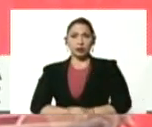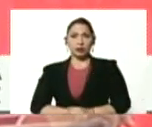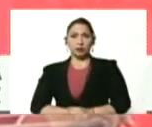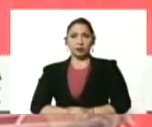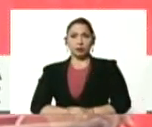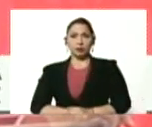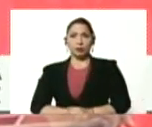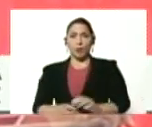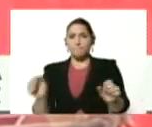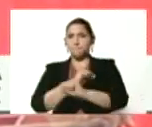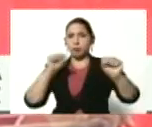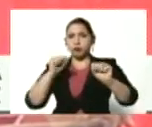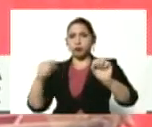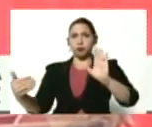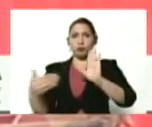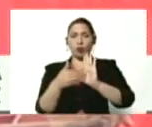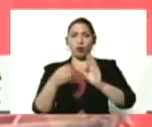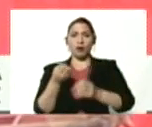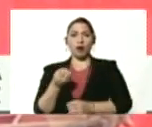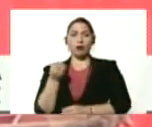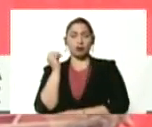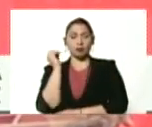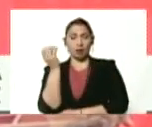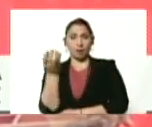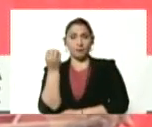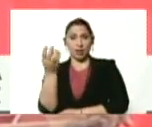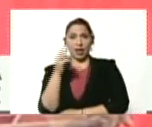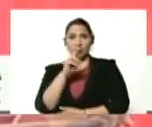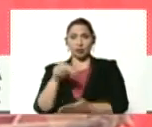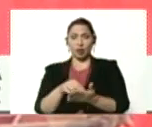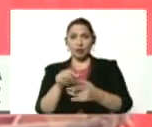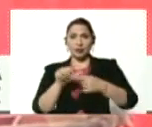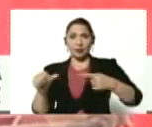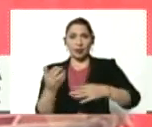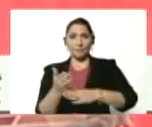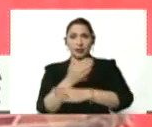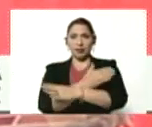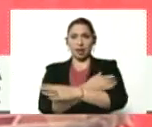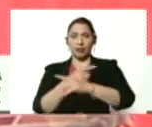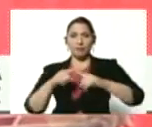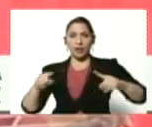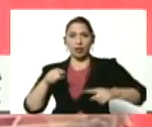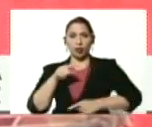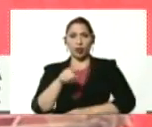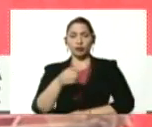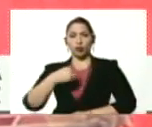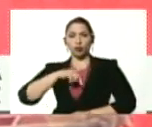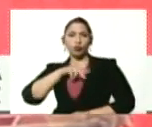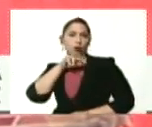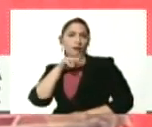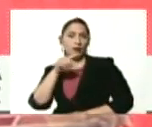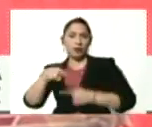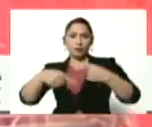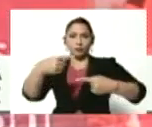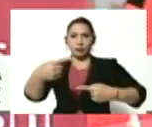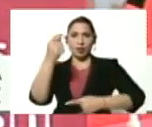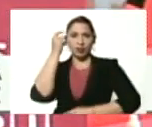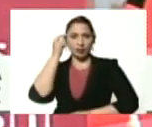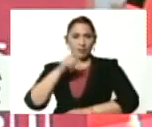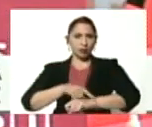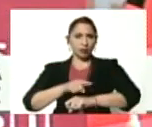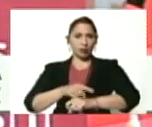contra la Asamblea Nacional la semana pasada, pero de eso hablaremos en las próximas